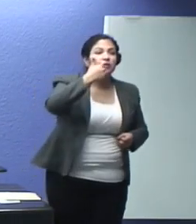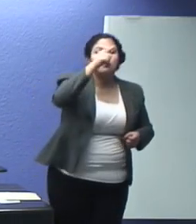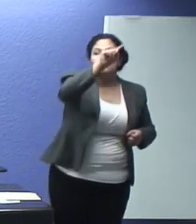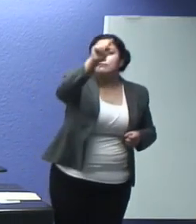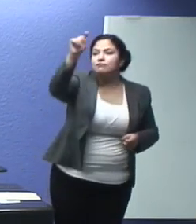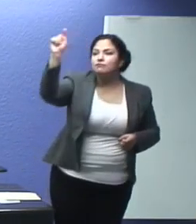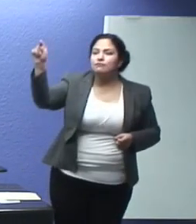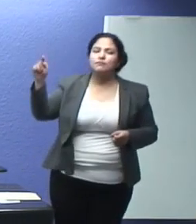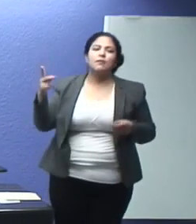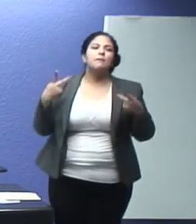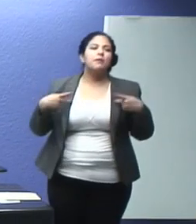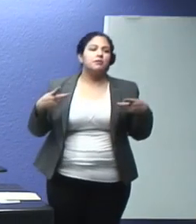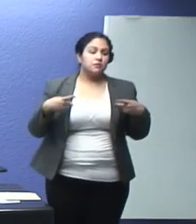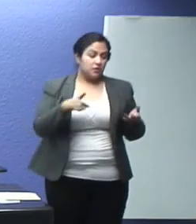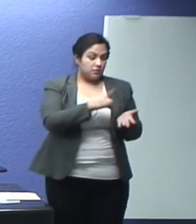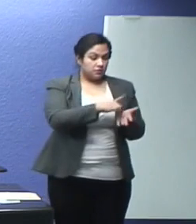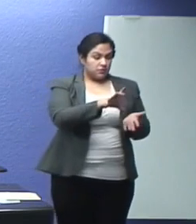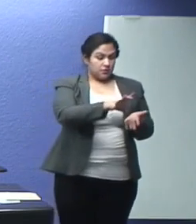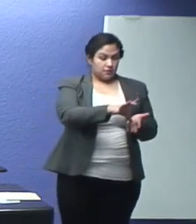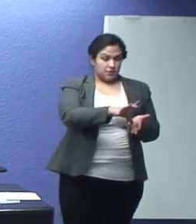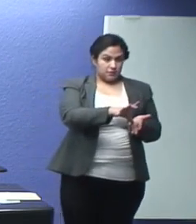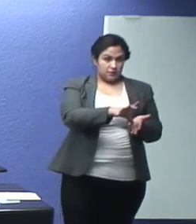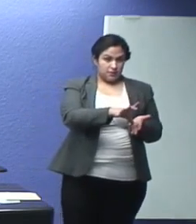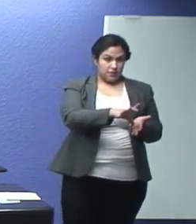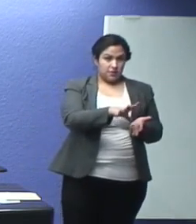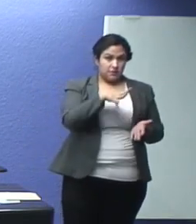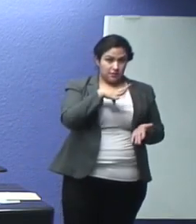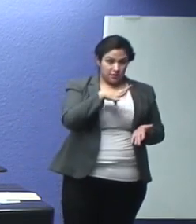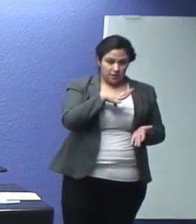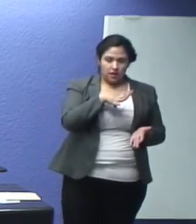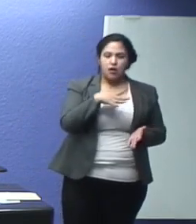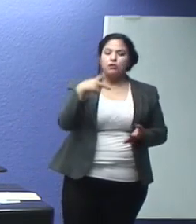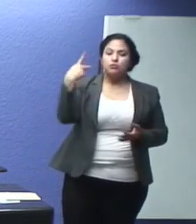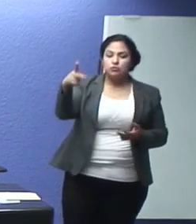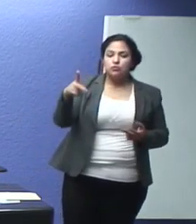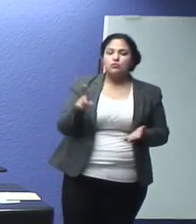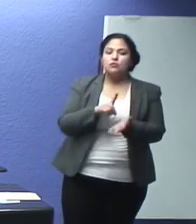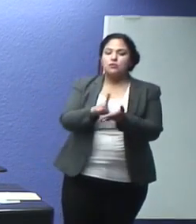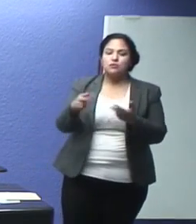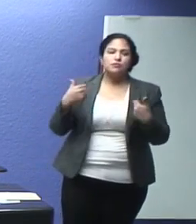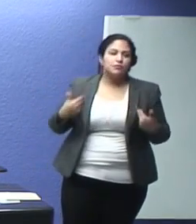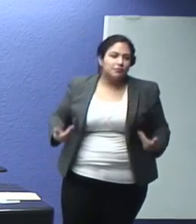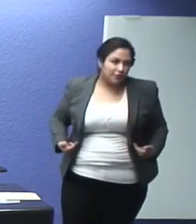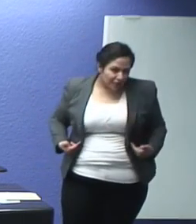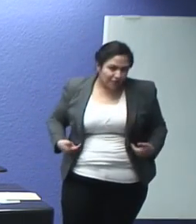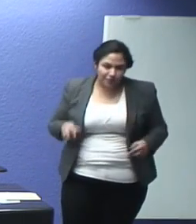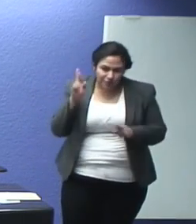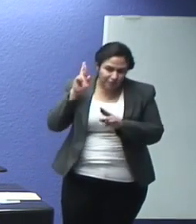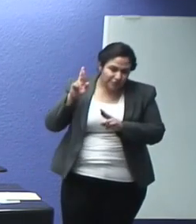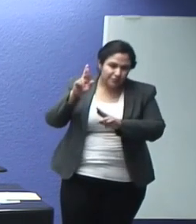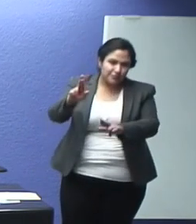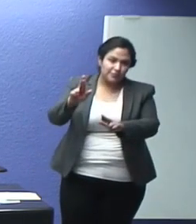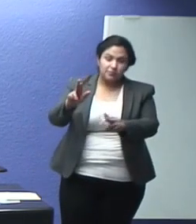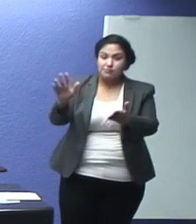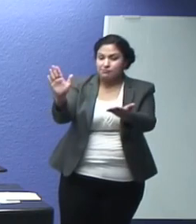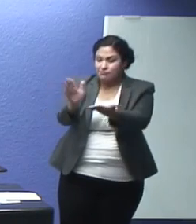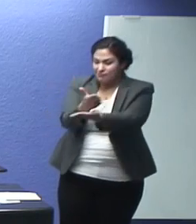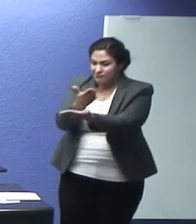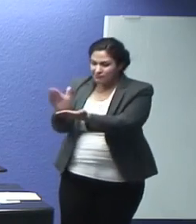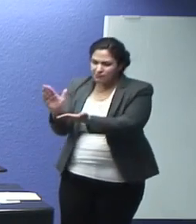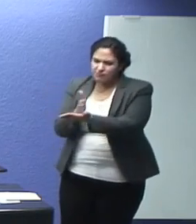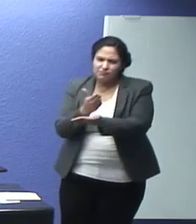los derechos de las personas con discapacidad y no estar dividiendo por tipos de diversidades, porque eso puede a la larga